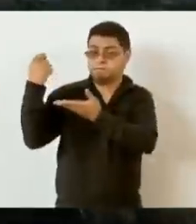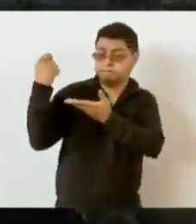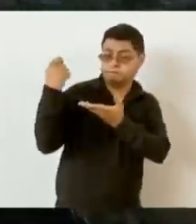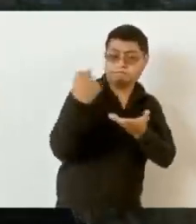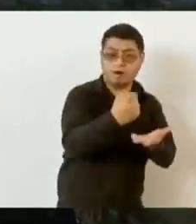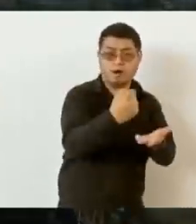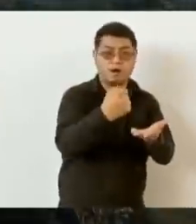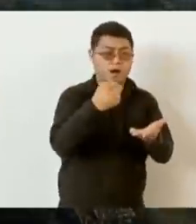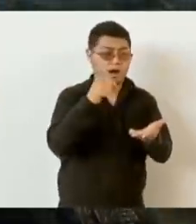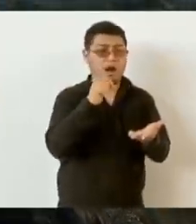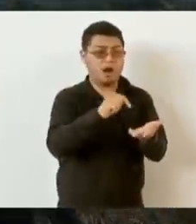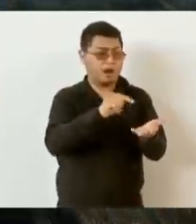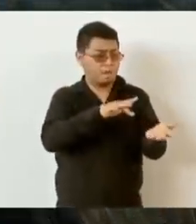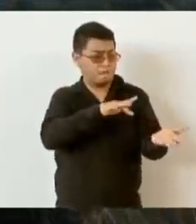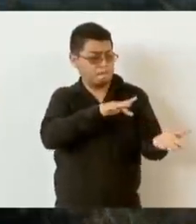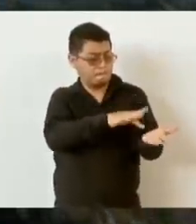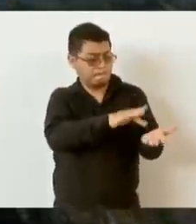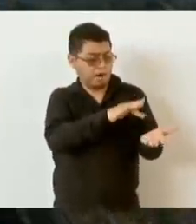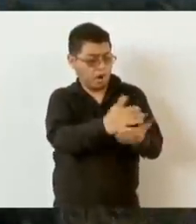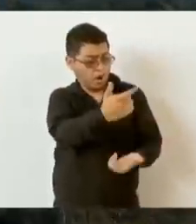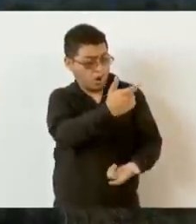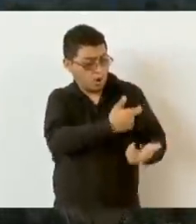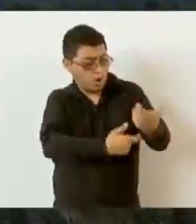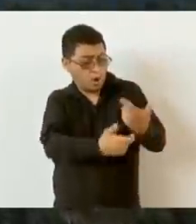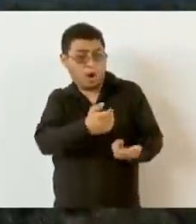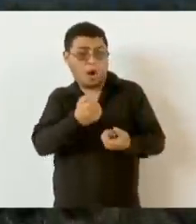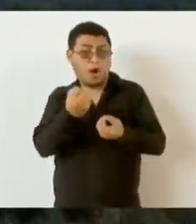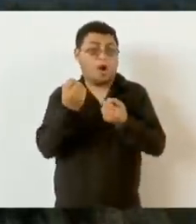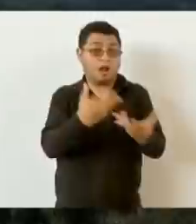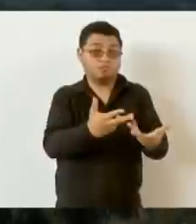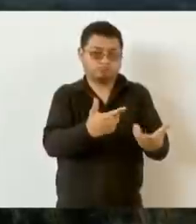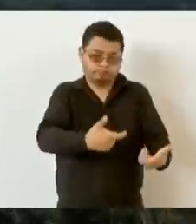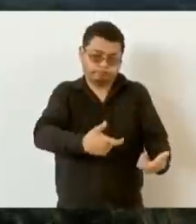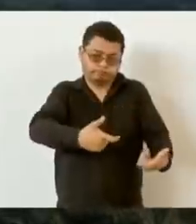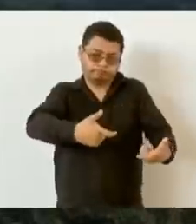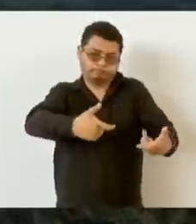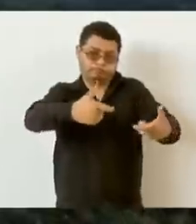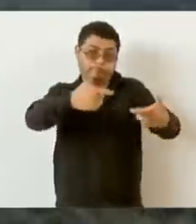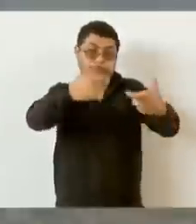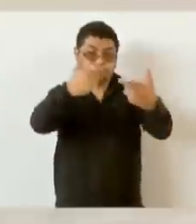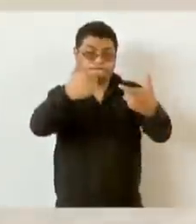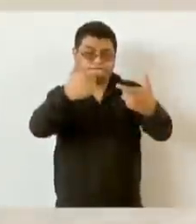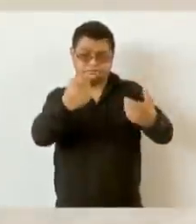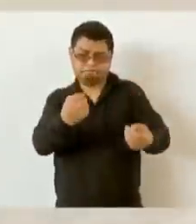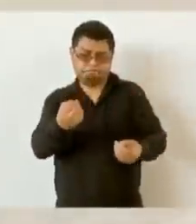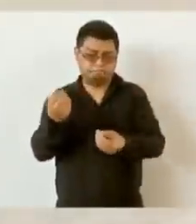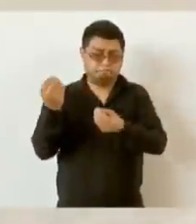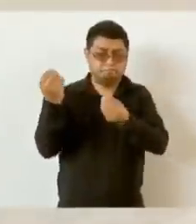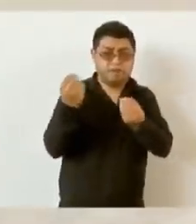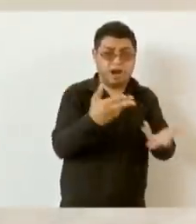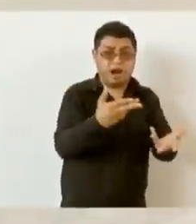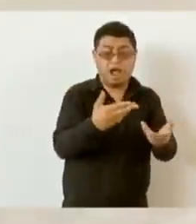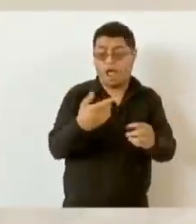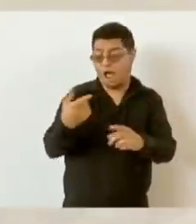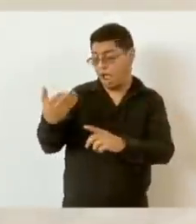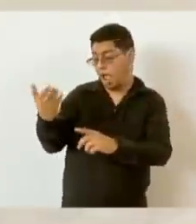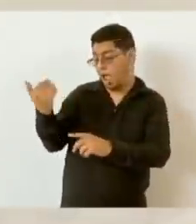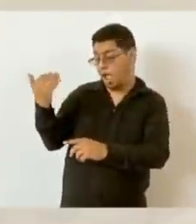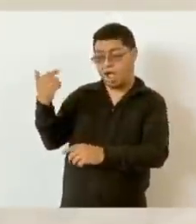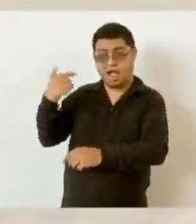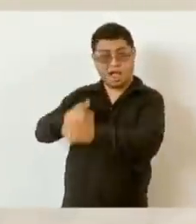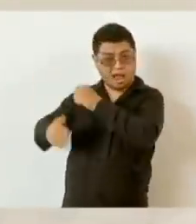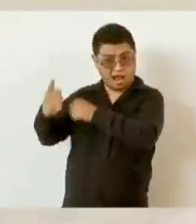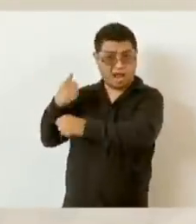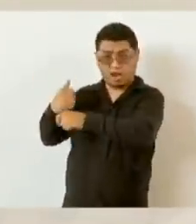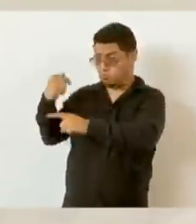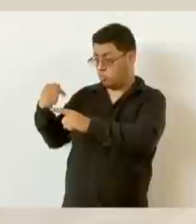públicas de más cuantía en los últimos años, en las últimas décadas.